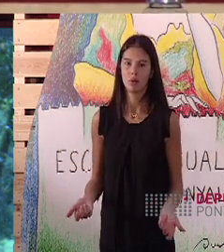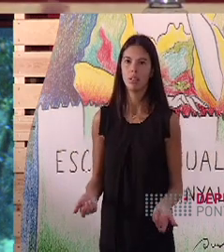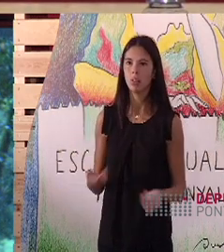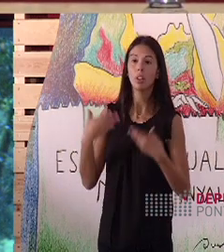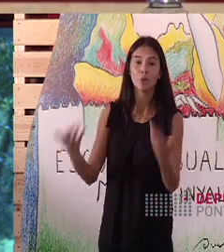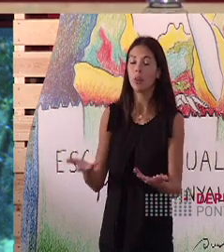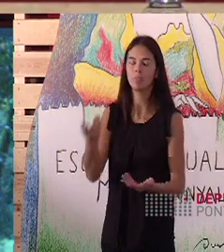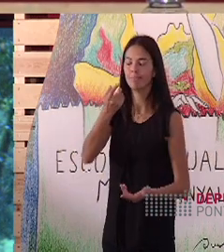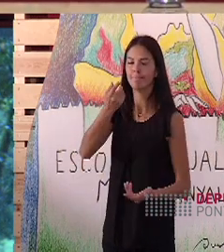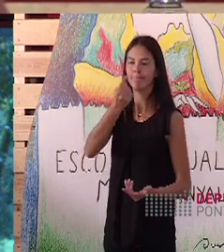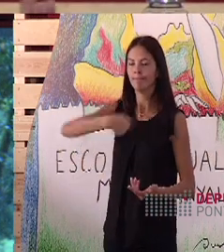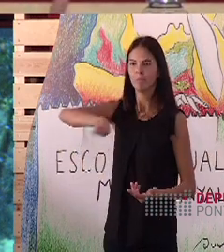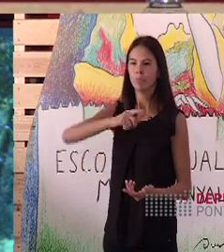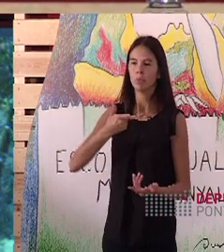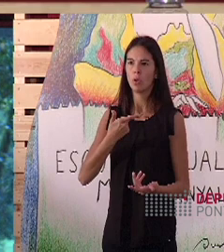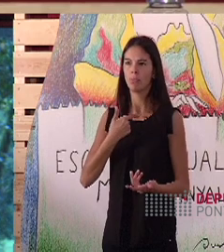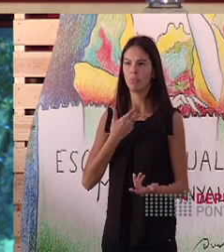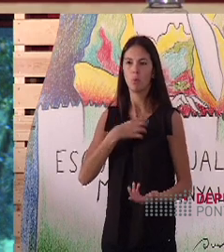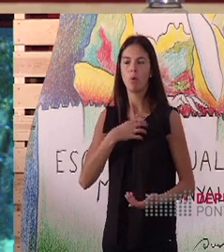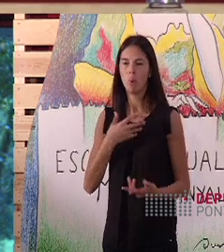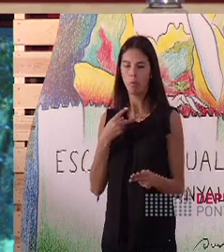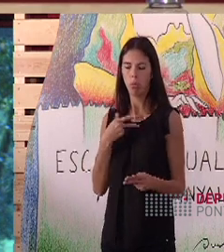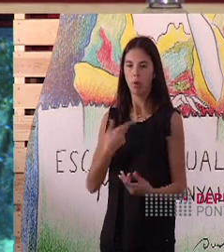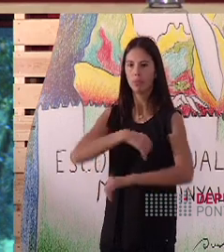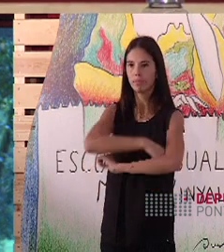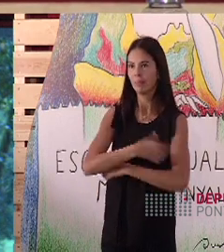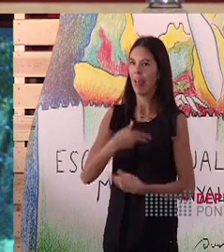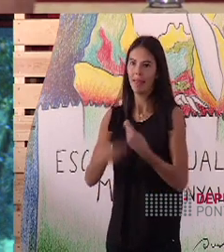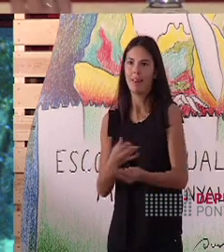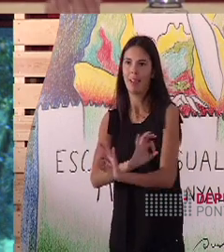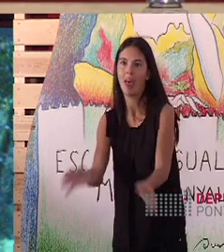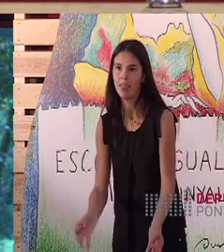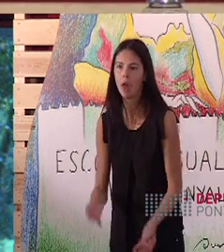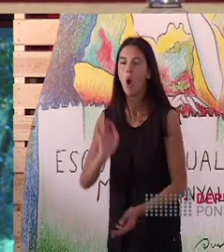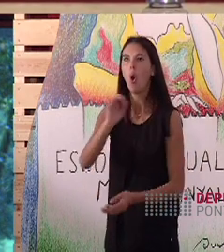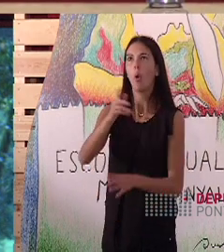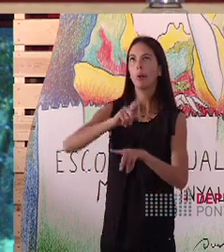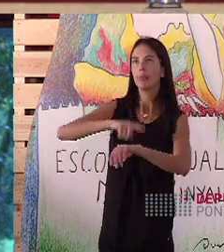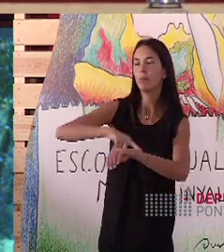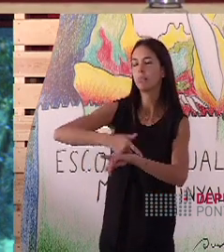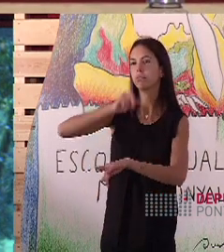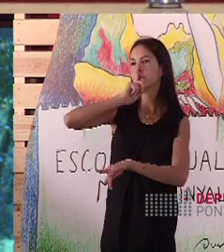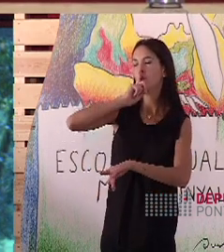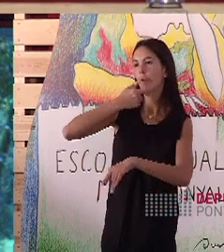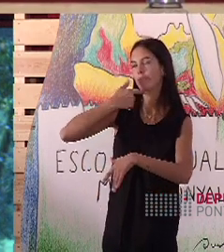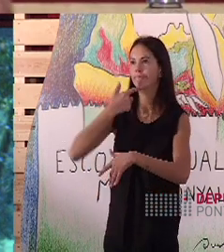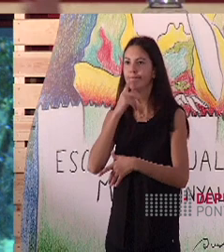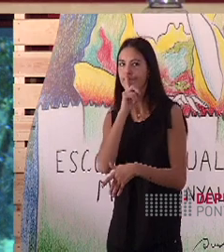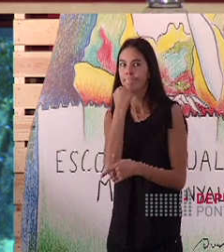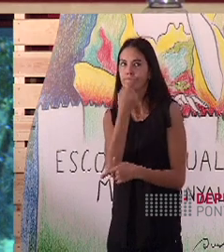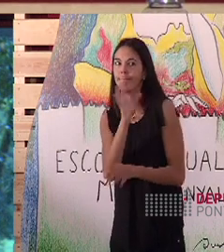non podemos quedar de brazos cruzados ou seguir naquel tempo de silencio donde